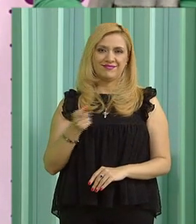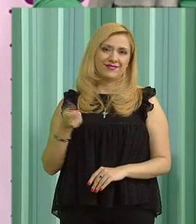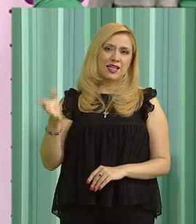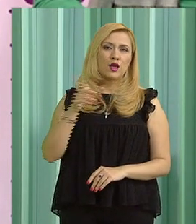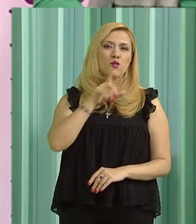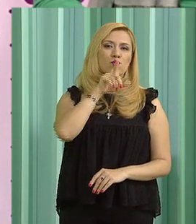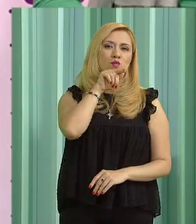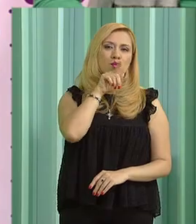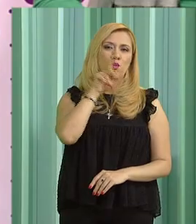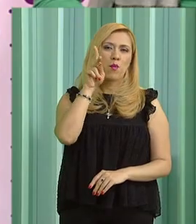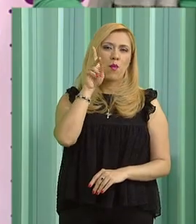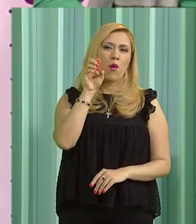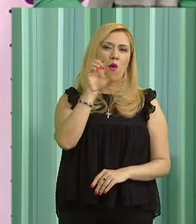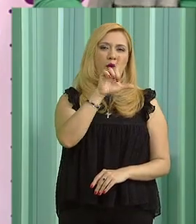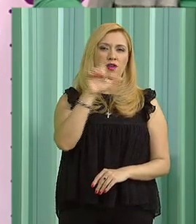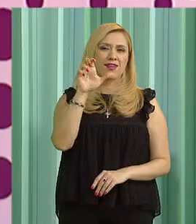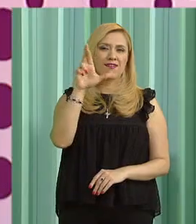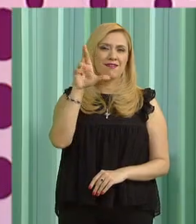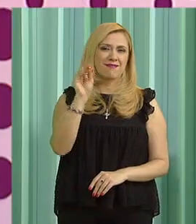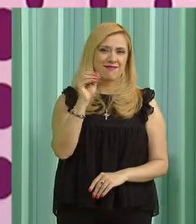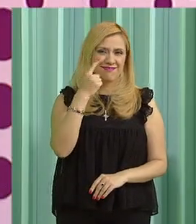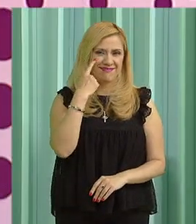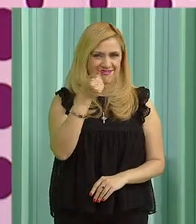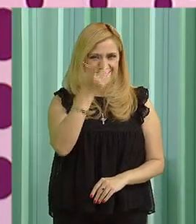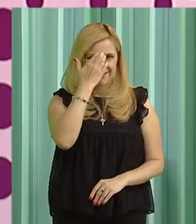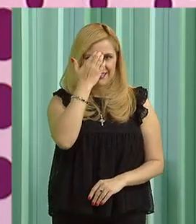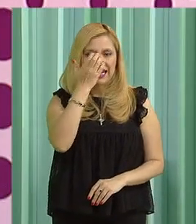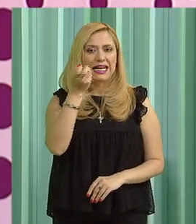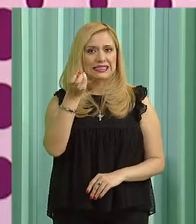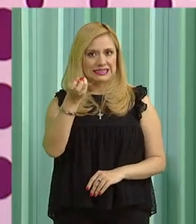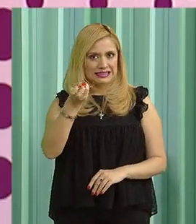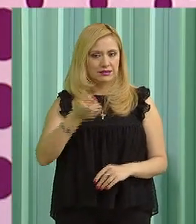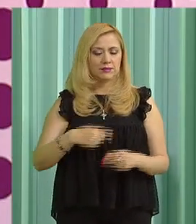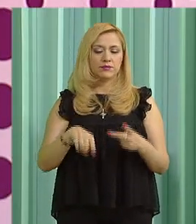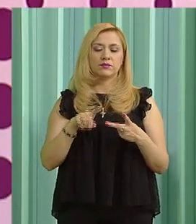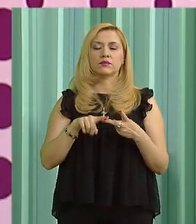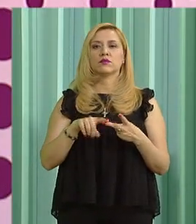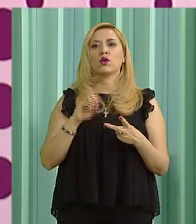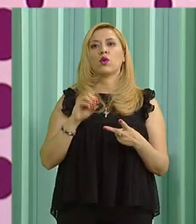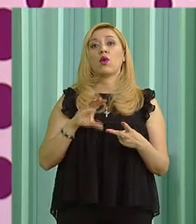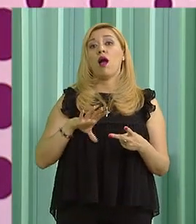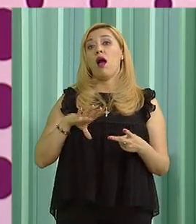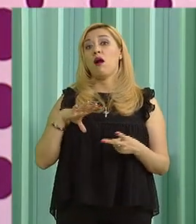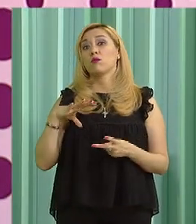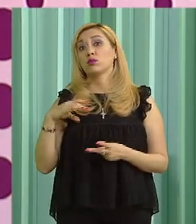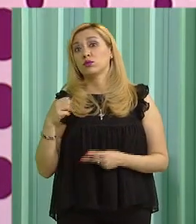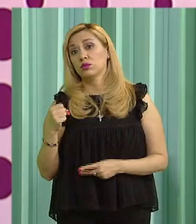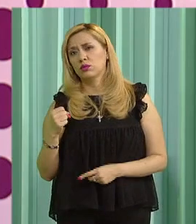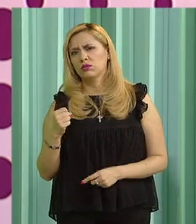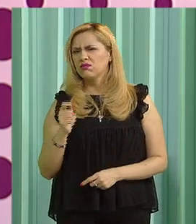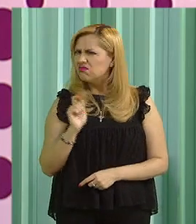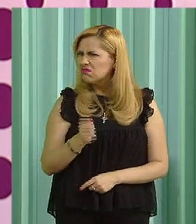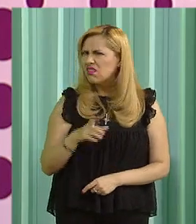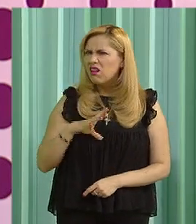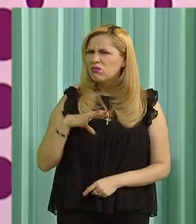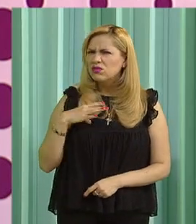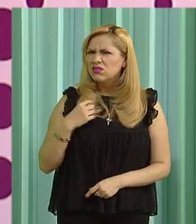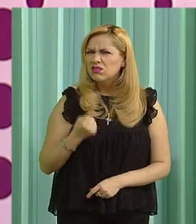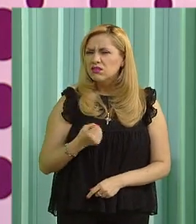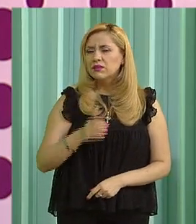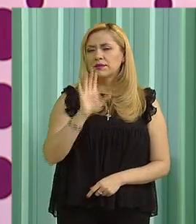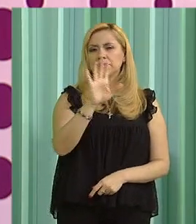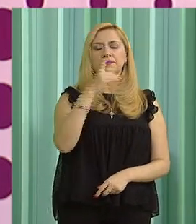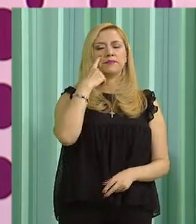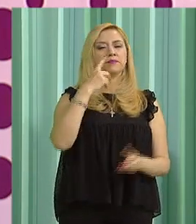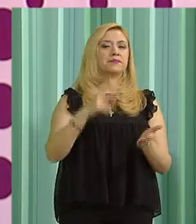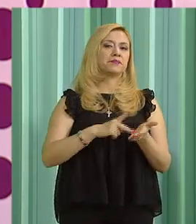hay explotación de diferente tipo, hay abuso. Tenemos que tomar en cuenta también que en muchas